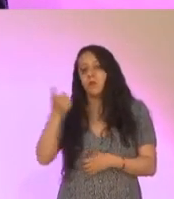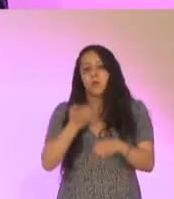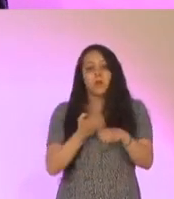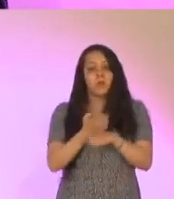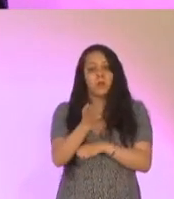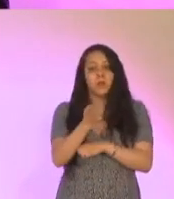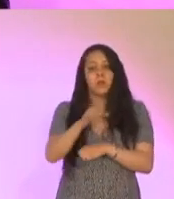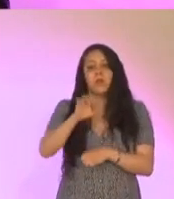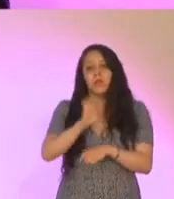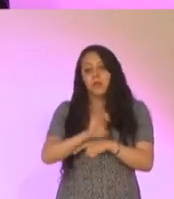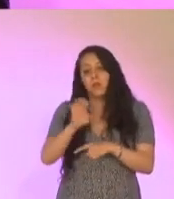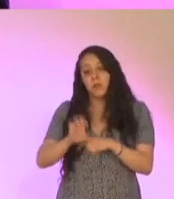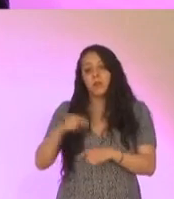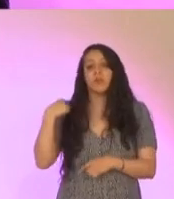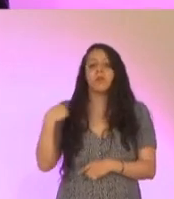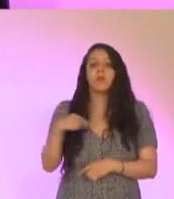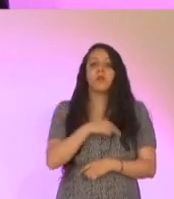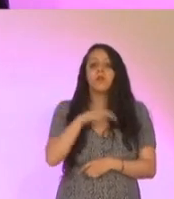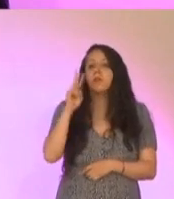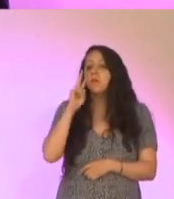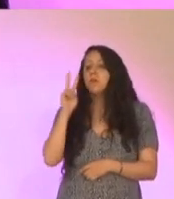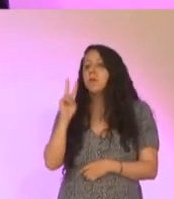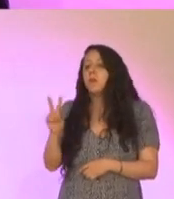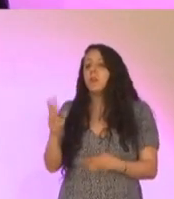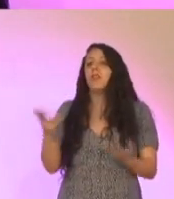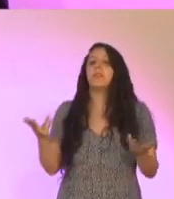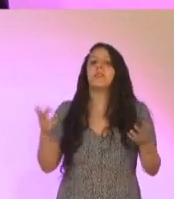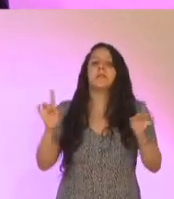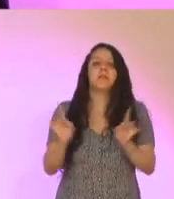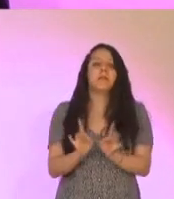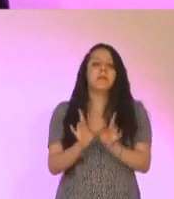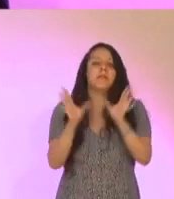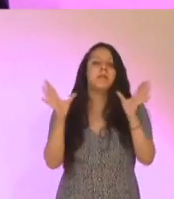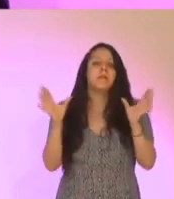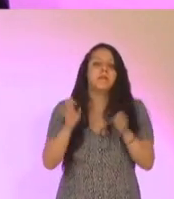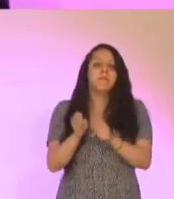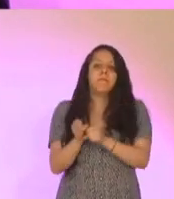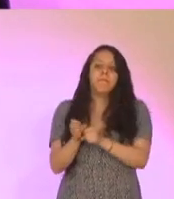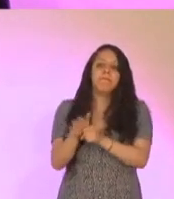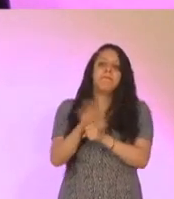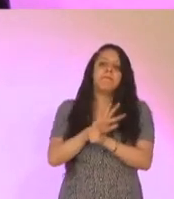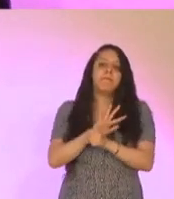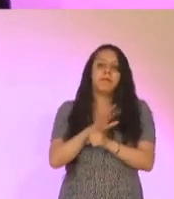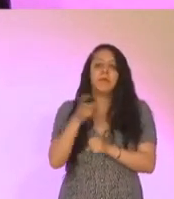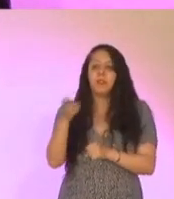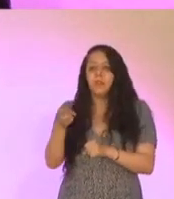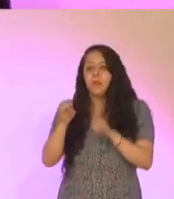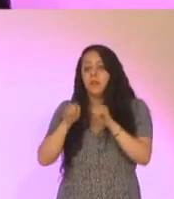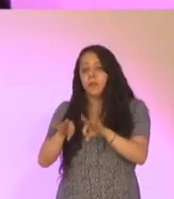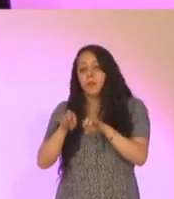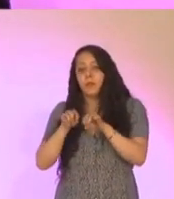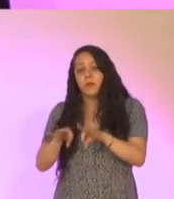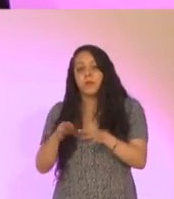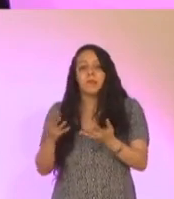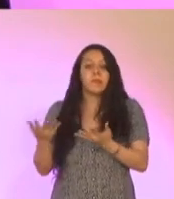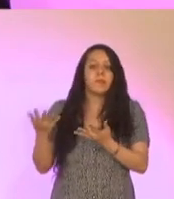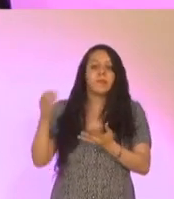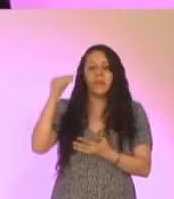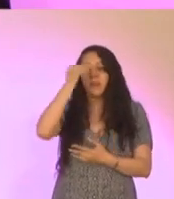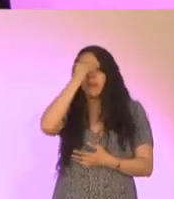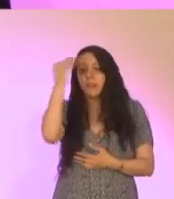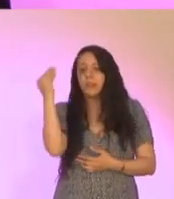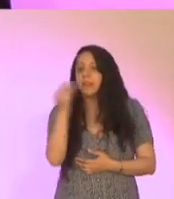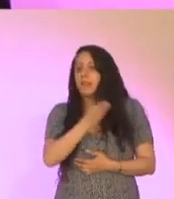camino y de repente pasó pues la pandemia y para nosotros en la oficina de tierradentro fue horrible no porque la